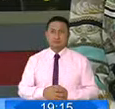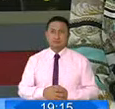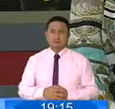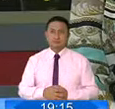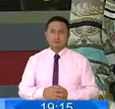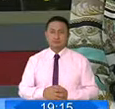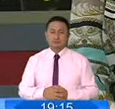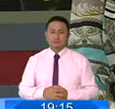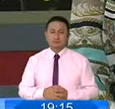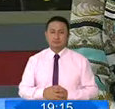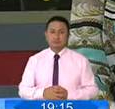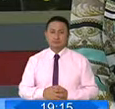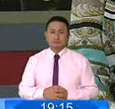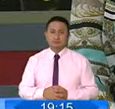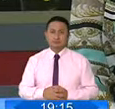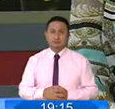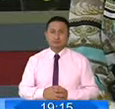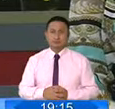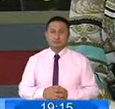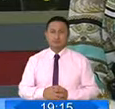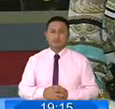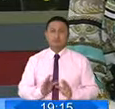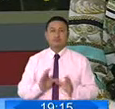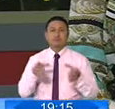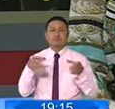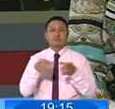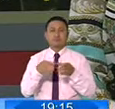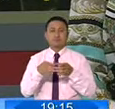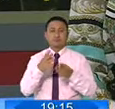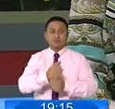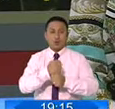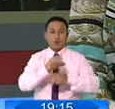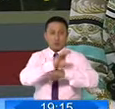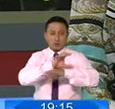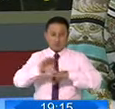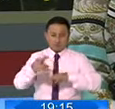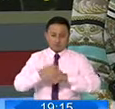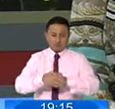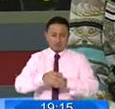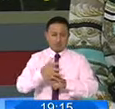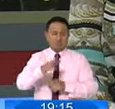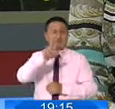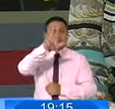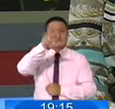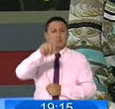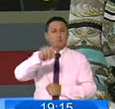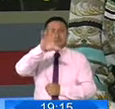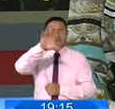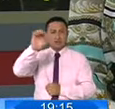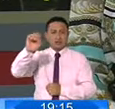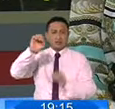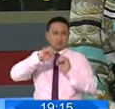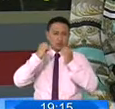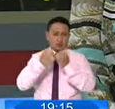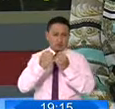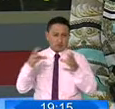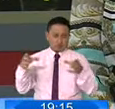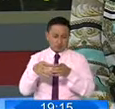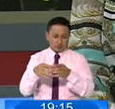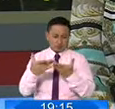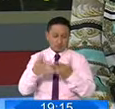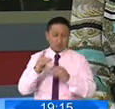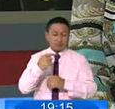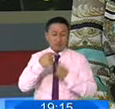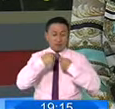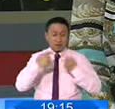Y la Confederación Nacional del Seguro Social Campesino, que agrupa a más de 3.500 organizaciones de base, anuncia una